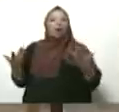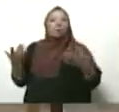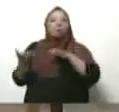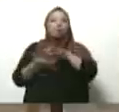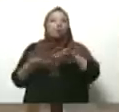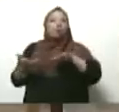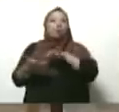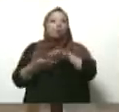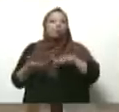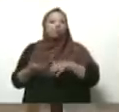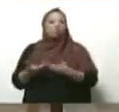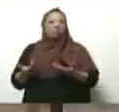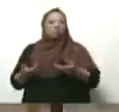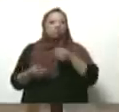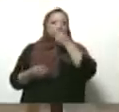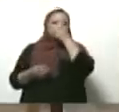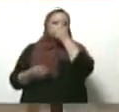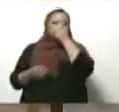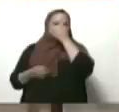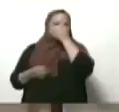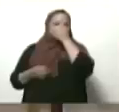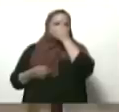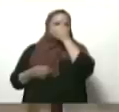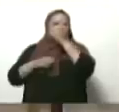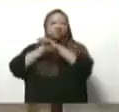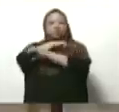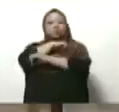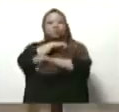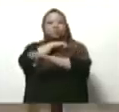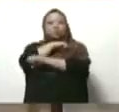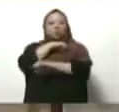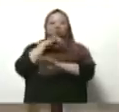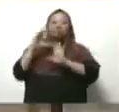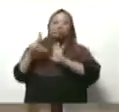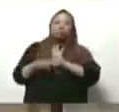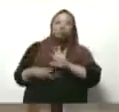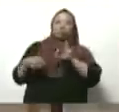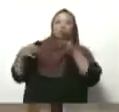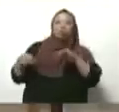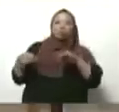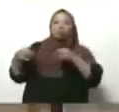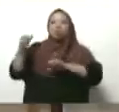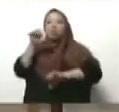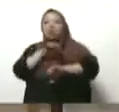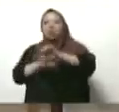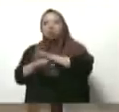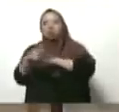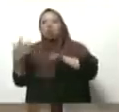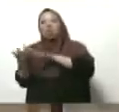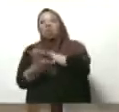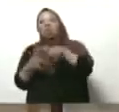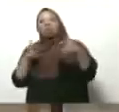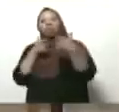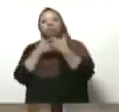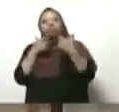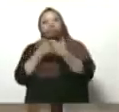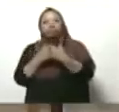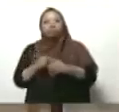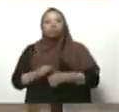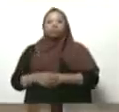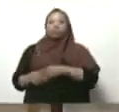nuevamente aparece el tema de los delitos comunes lesiones personales violencia